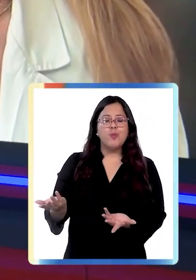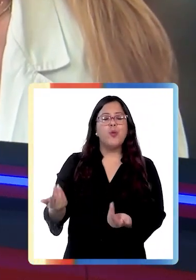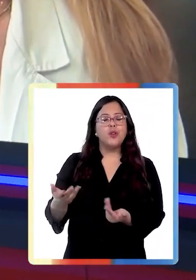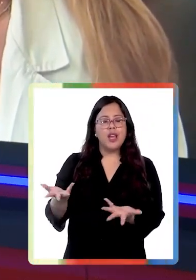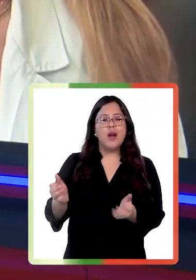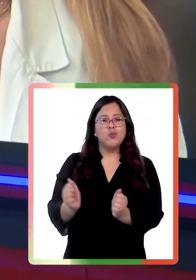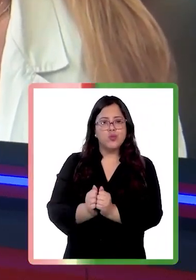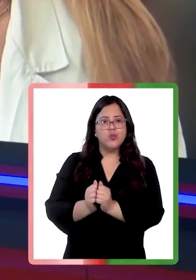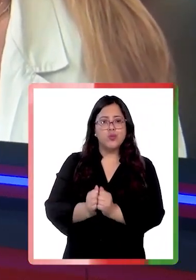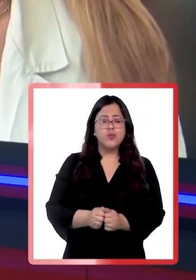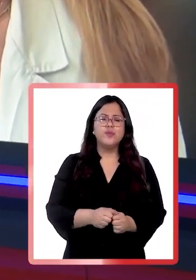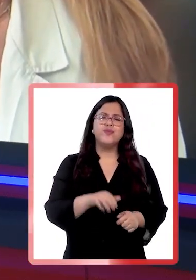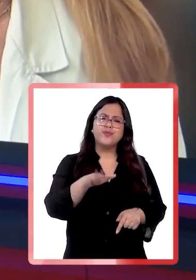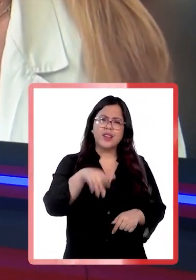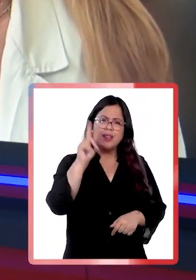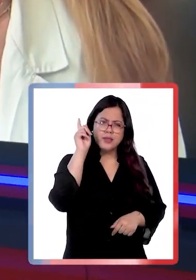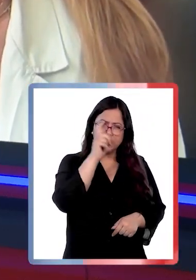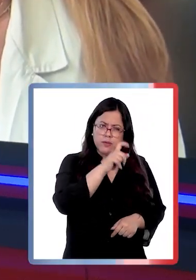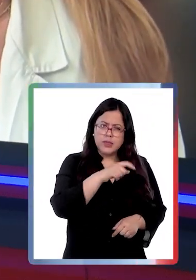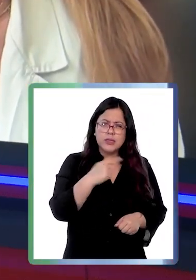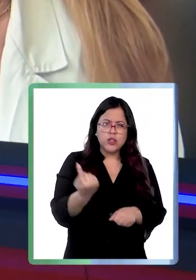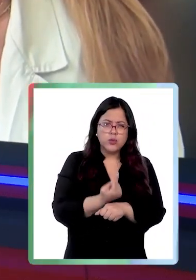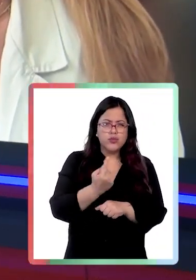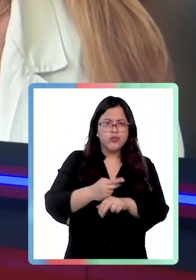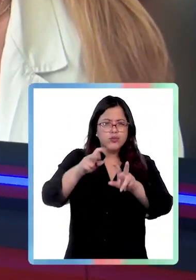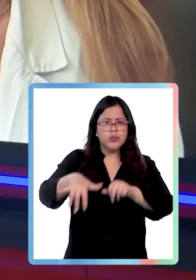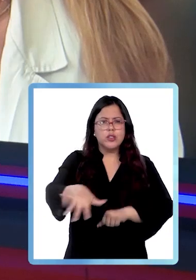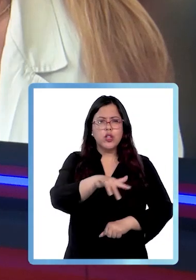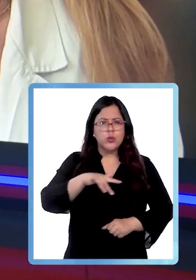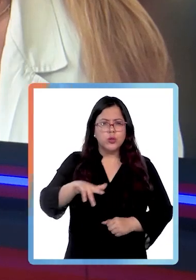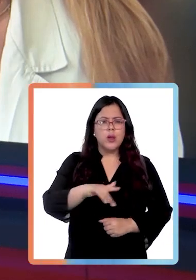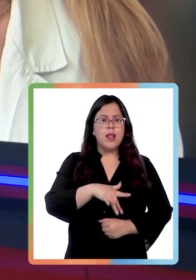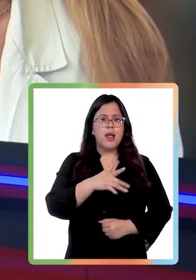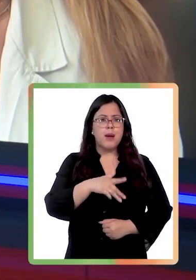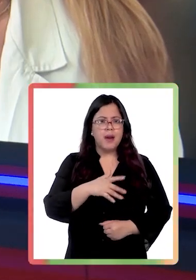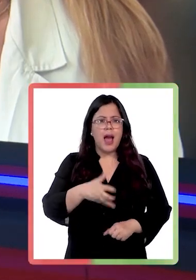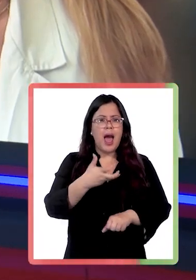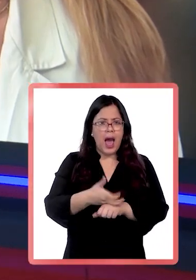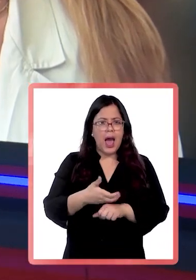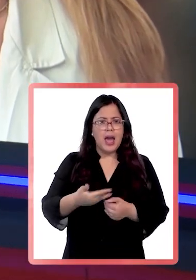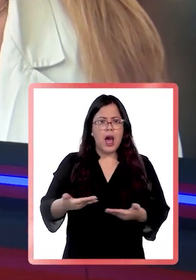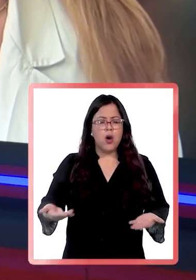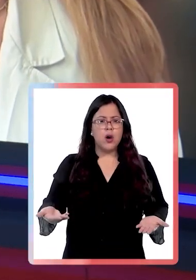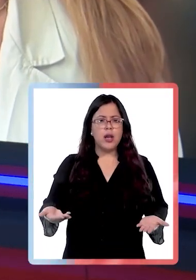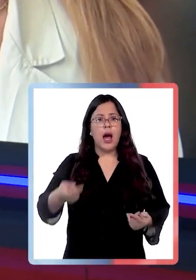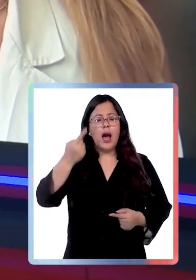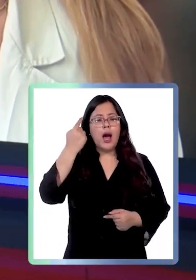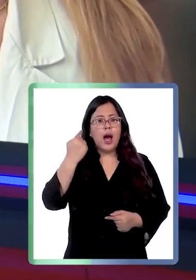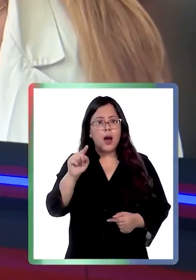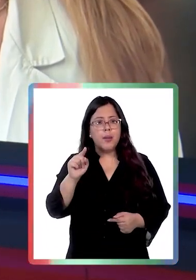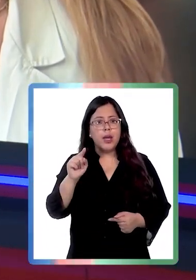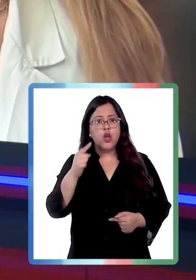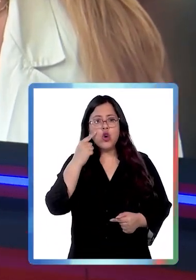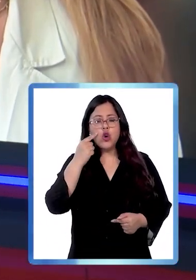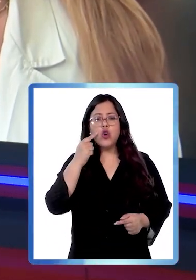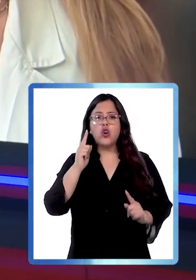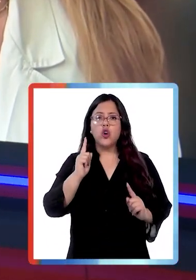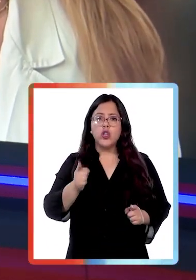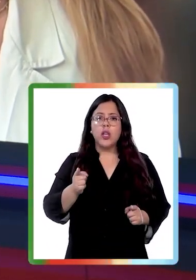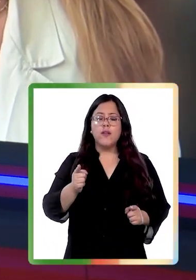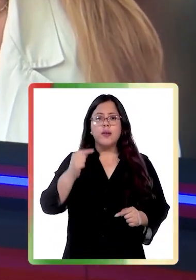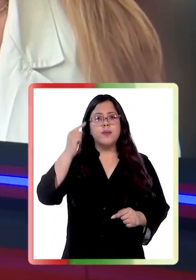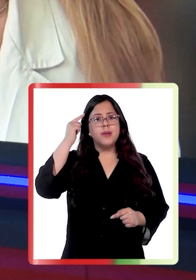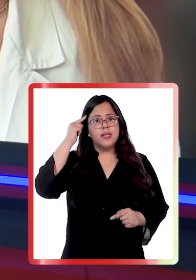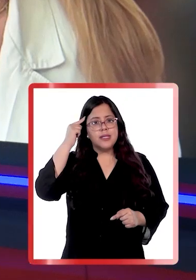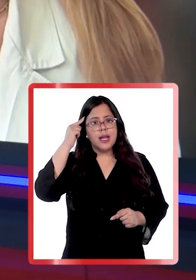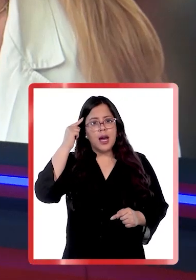acompañarnos. Doctora, es complicado hablar de estos temas, sobre todo a raíz de los lamentables hechos mediáticos que están englobando, pero acá creo